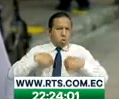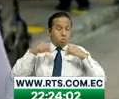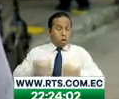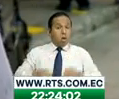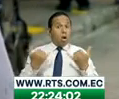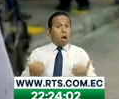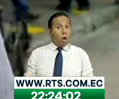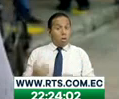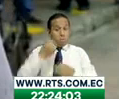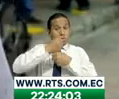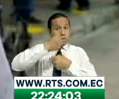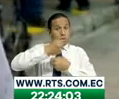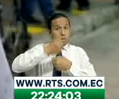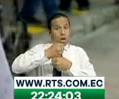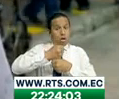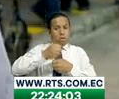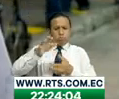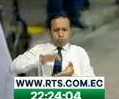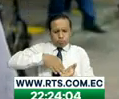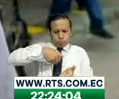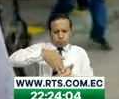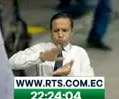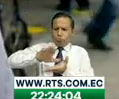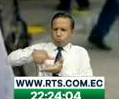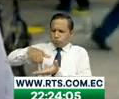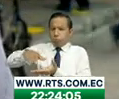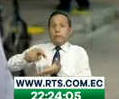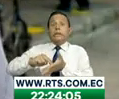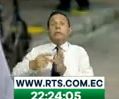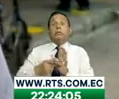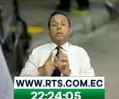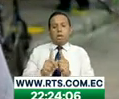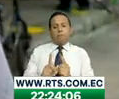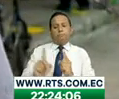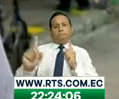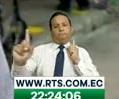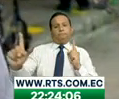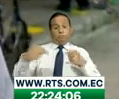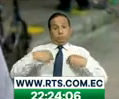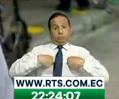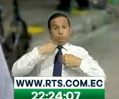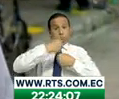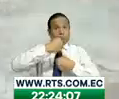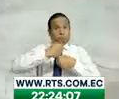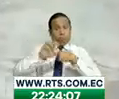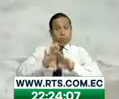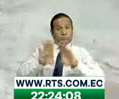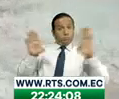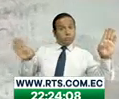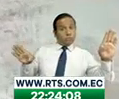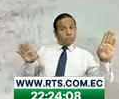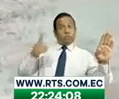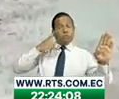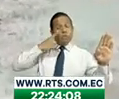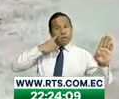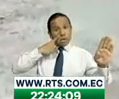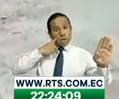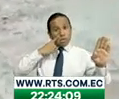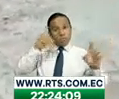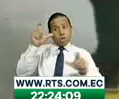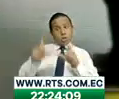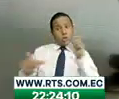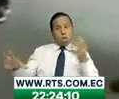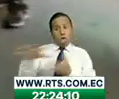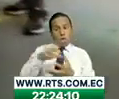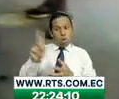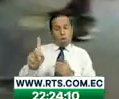al comerciante, que es quien le habla, y a los usuarios que van a venir hasta mi local comercial. Pero hay un llamado claro por